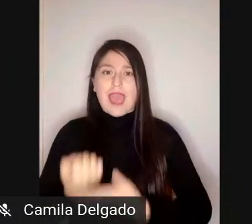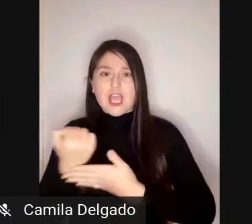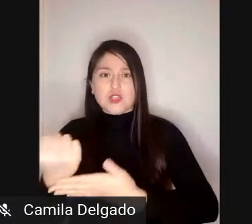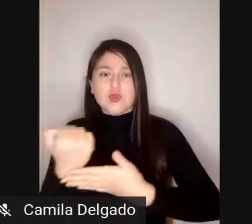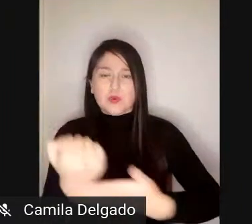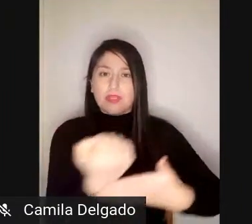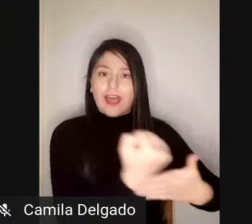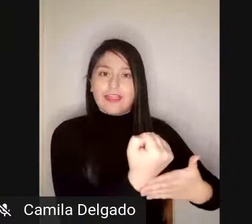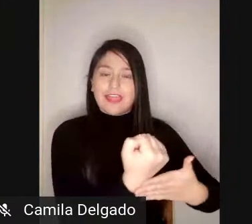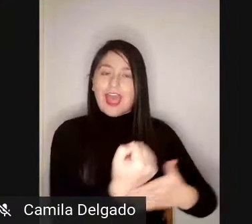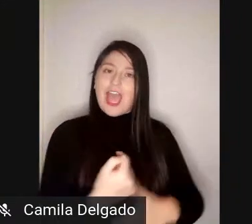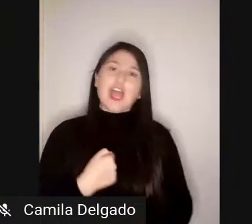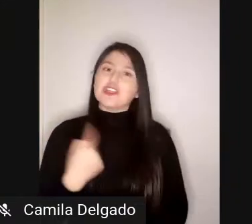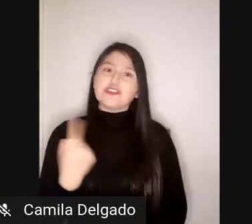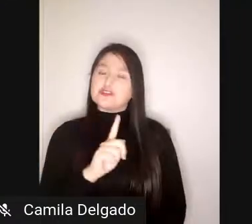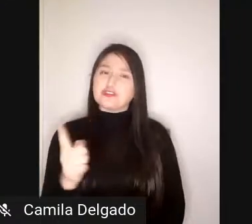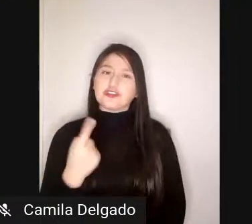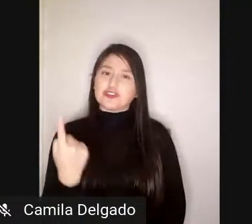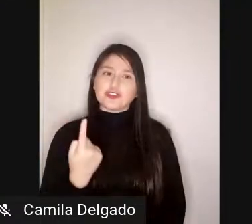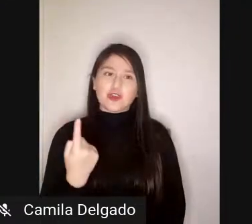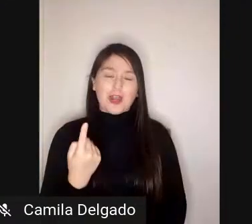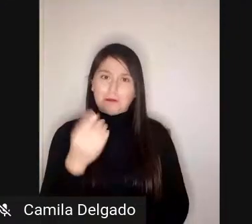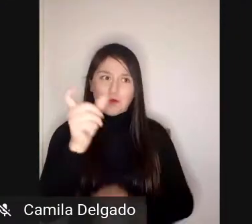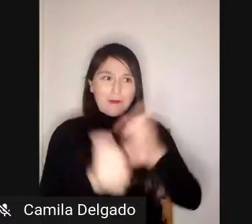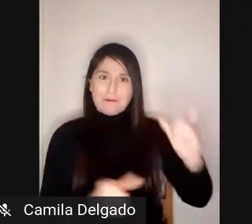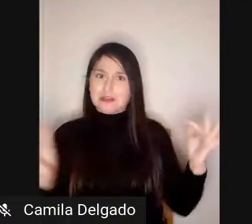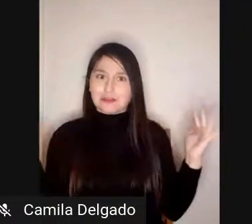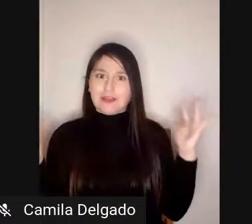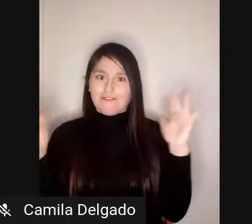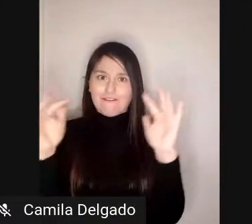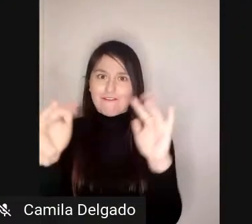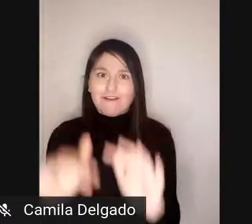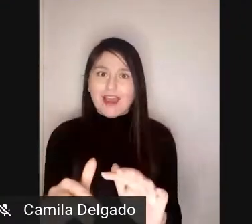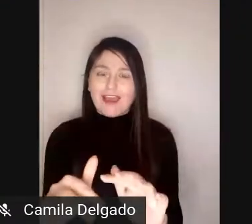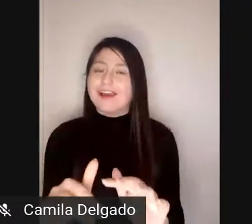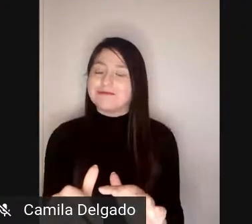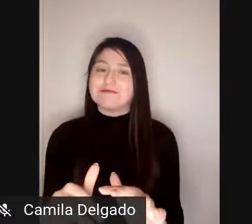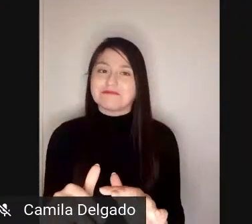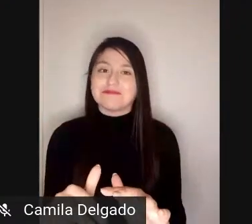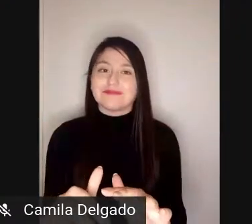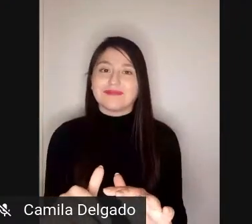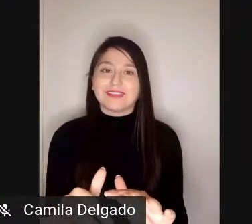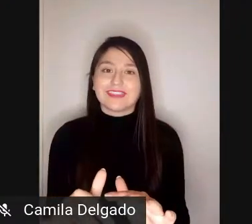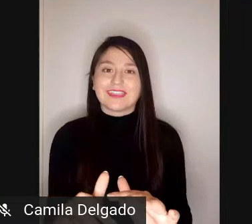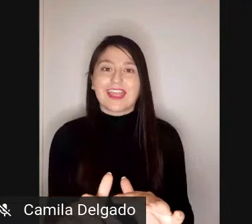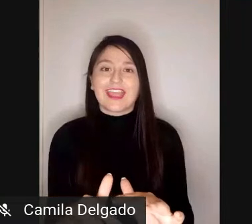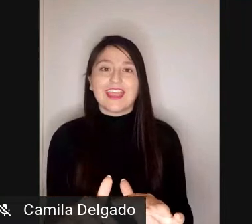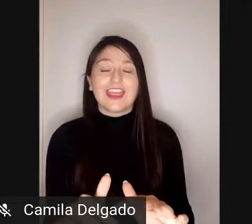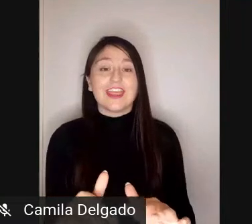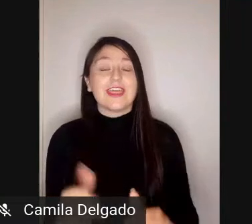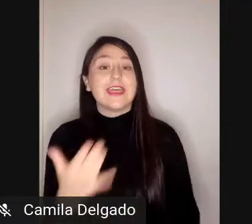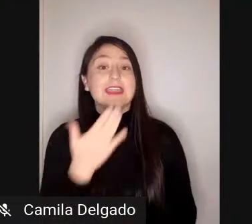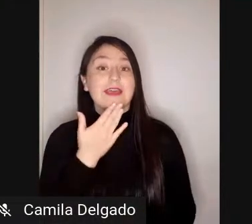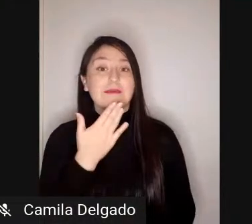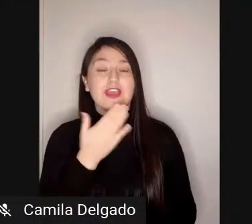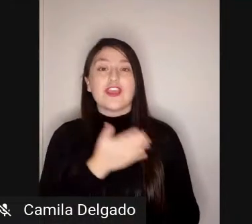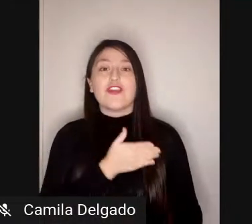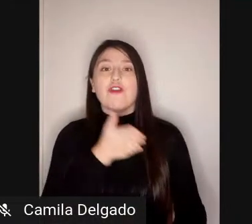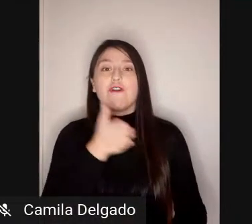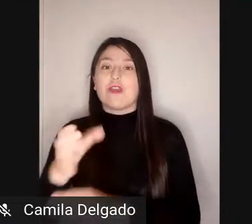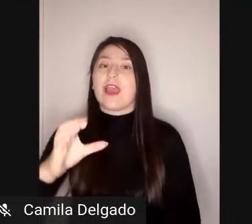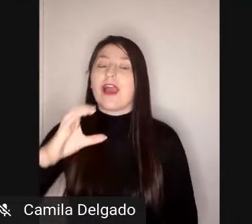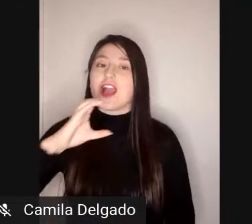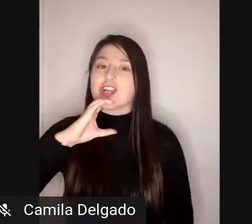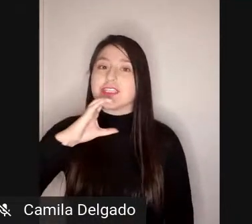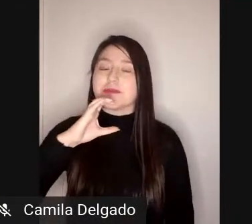no estoy solo en esto, hay mucha gente más, y somos varios, y eso después me pasó que tuve que viajar a Concepción y me encontré que habían otros chicos haciendo lo mismo,